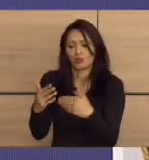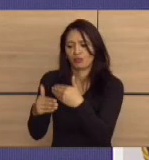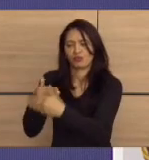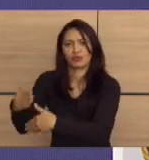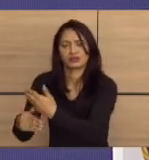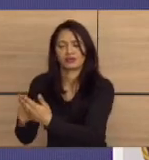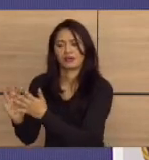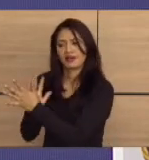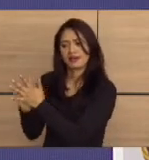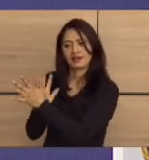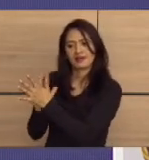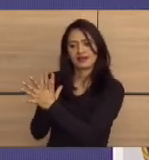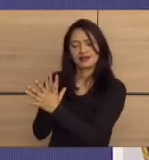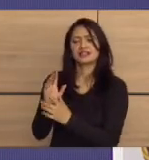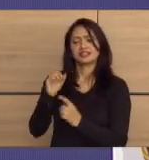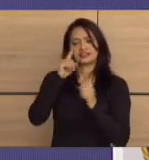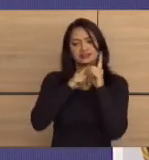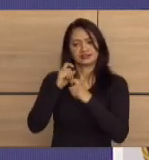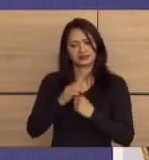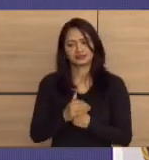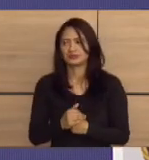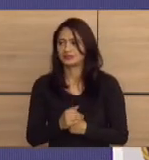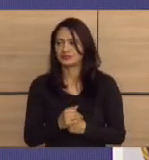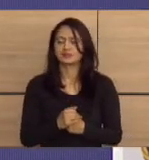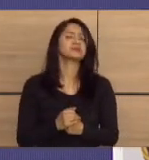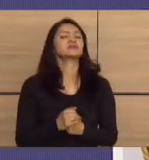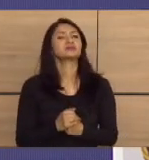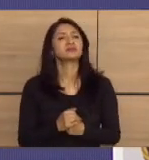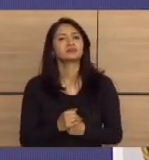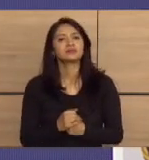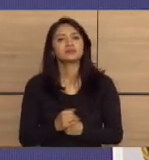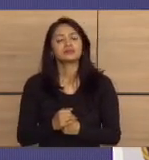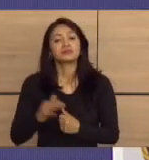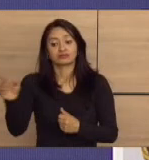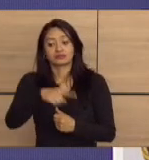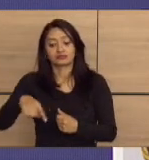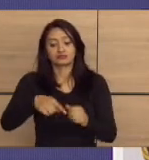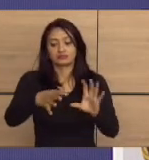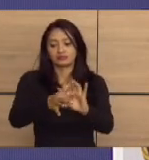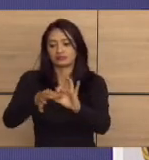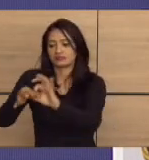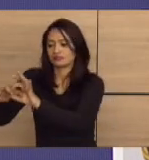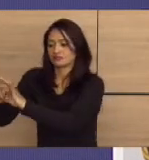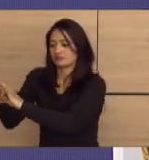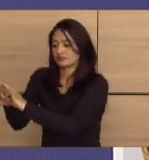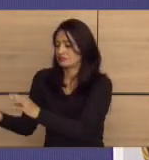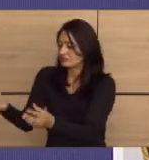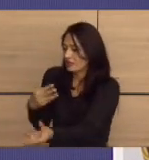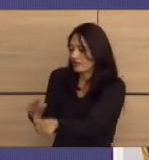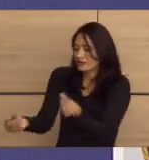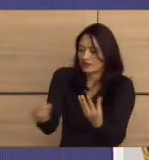chagra nuestra, donde una planta aprende de la otra y se protege la una de la otra. Ese mismo aprendizaje es